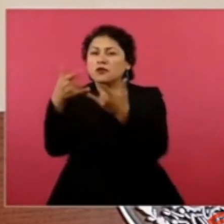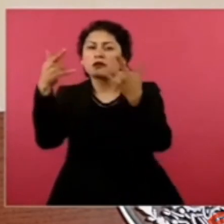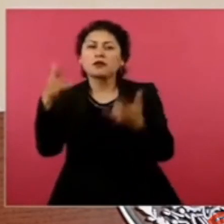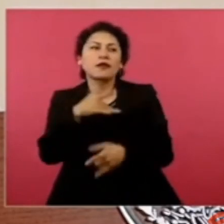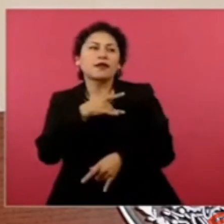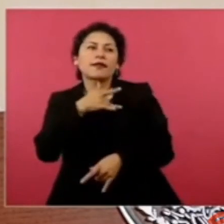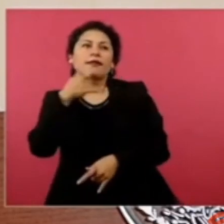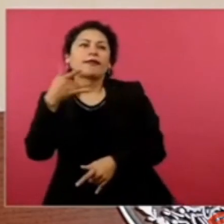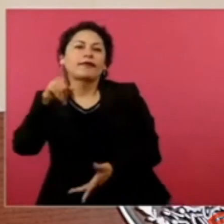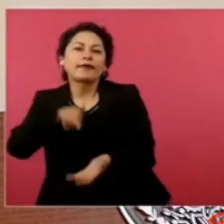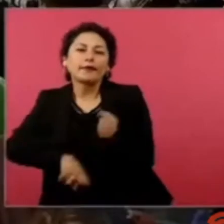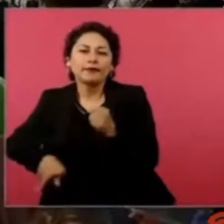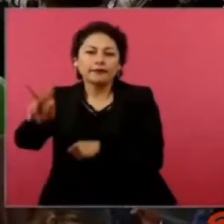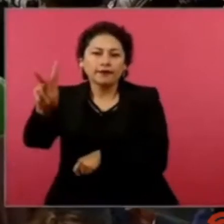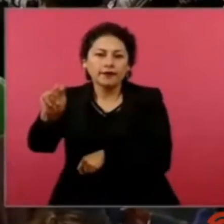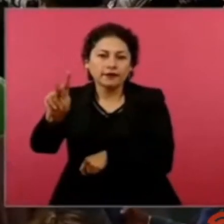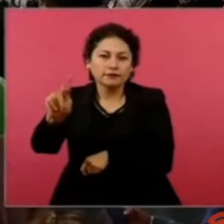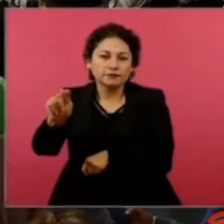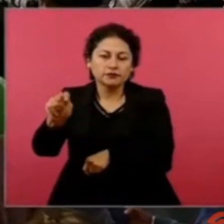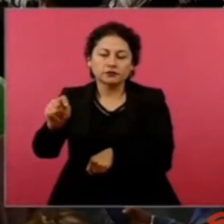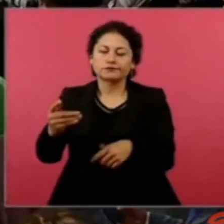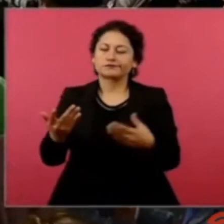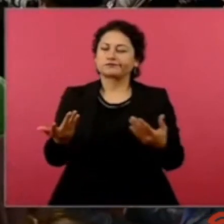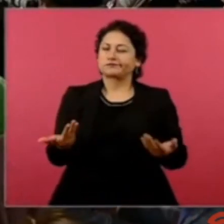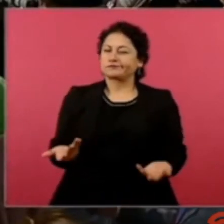y ahora nos quieren